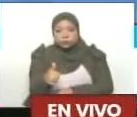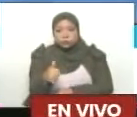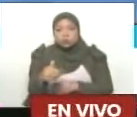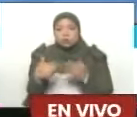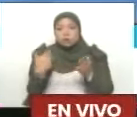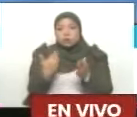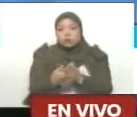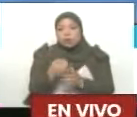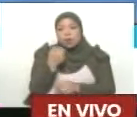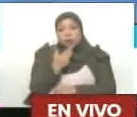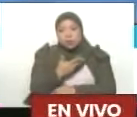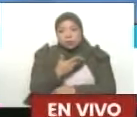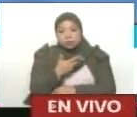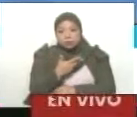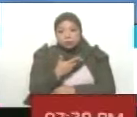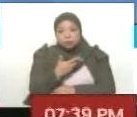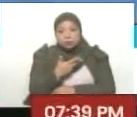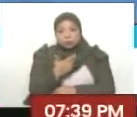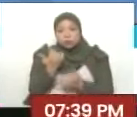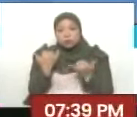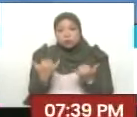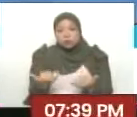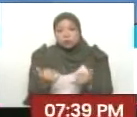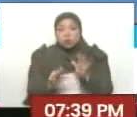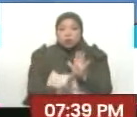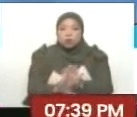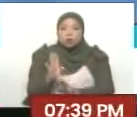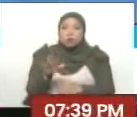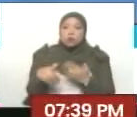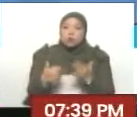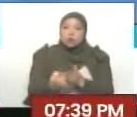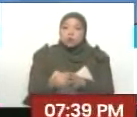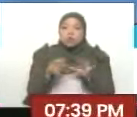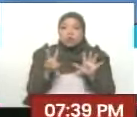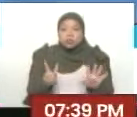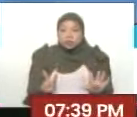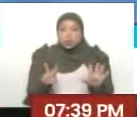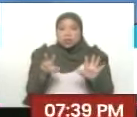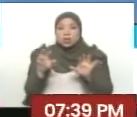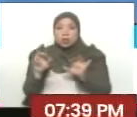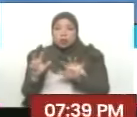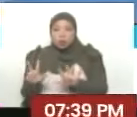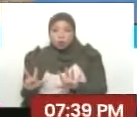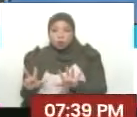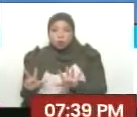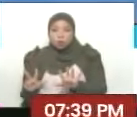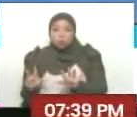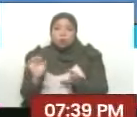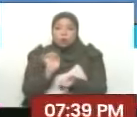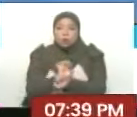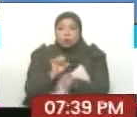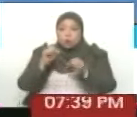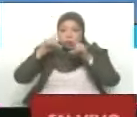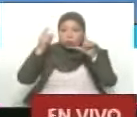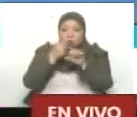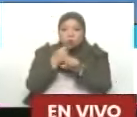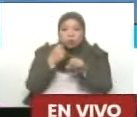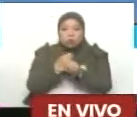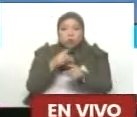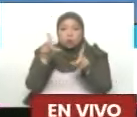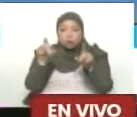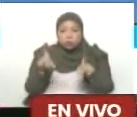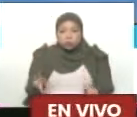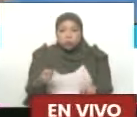llegamos a 3, ahorita hemos avanzado hasta 7, 8 a nivel del descubrimiento con